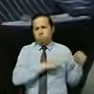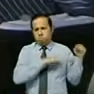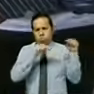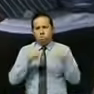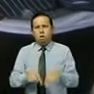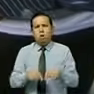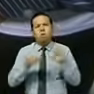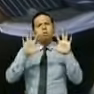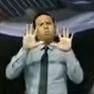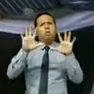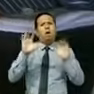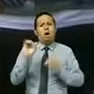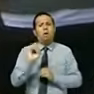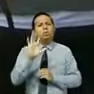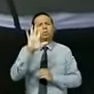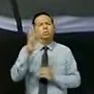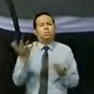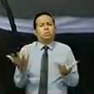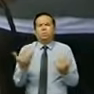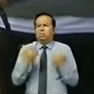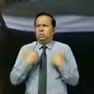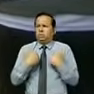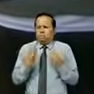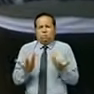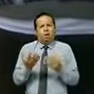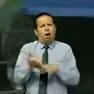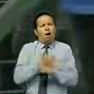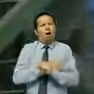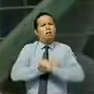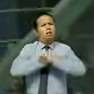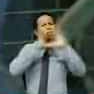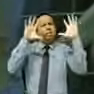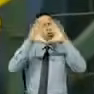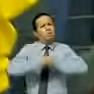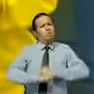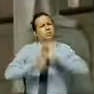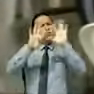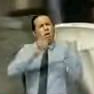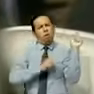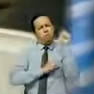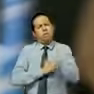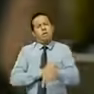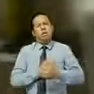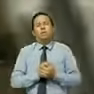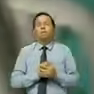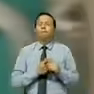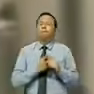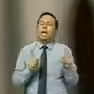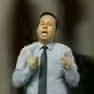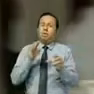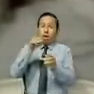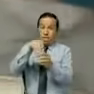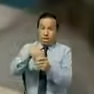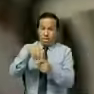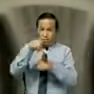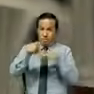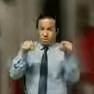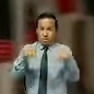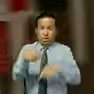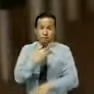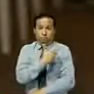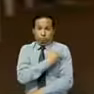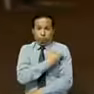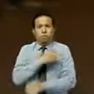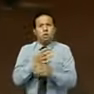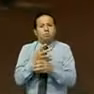5. ¿Qué? Pues nosotros también tenemos aquí de las 9 de la noche. Irónicamente, mientras en el interior del punto de vacunación se guardan